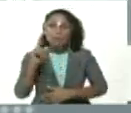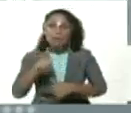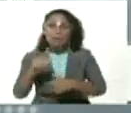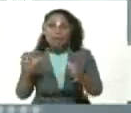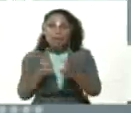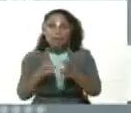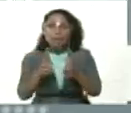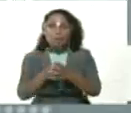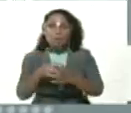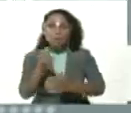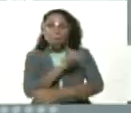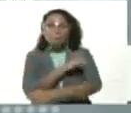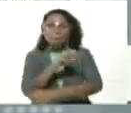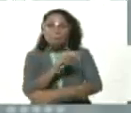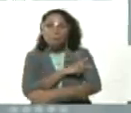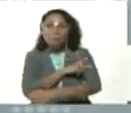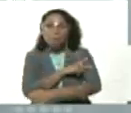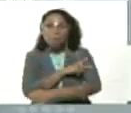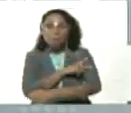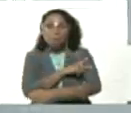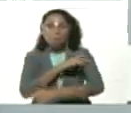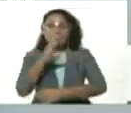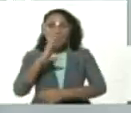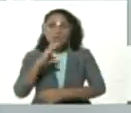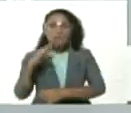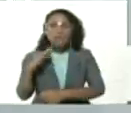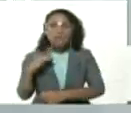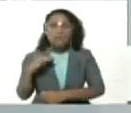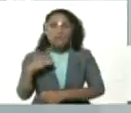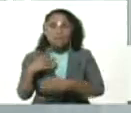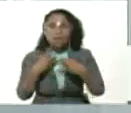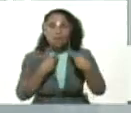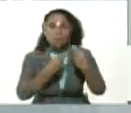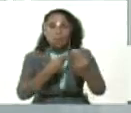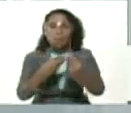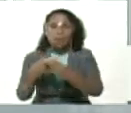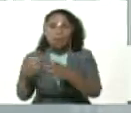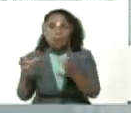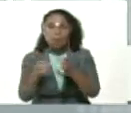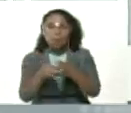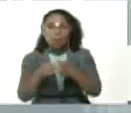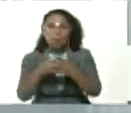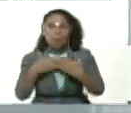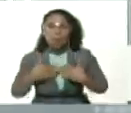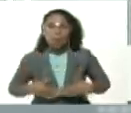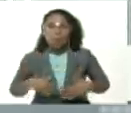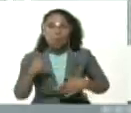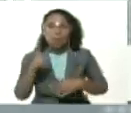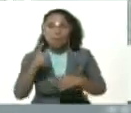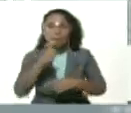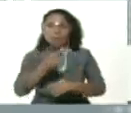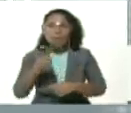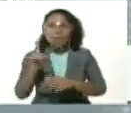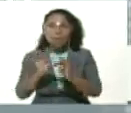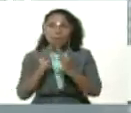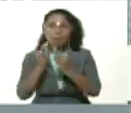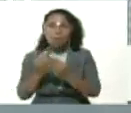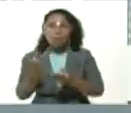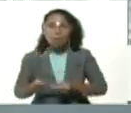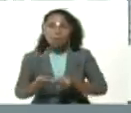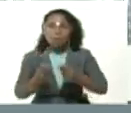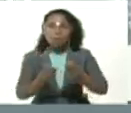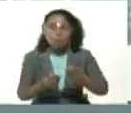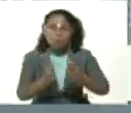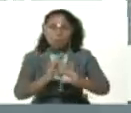equipo de Protección Civil y del 6CPC ha entregado los cuerpos de estas personas a sus familiares ya han